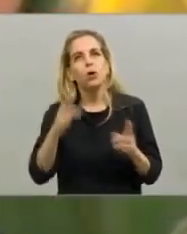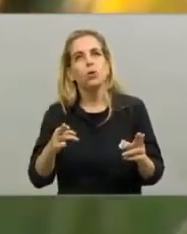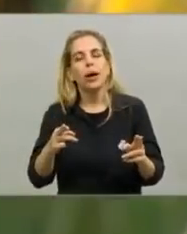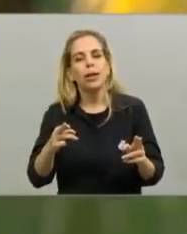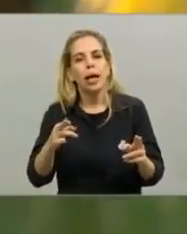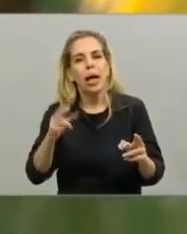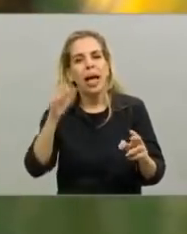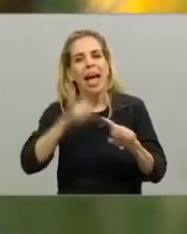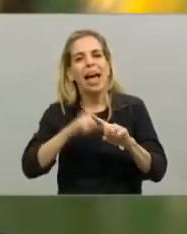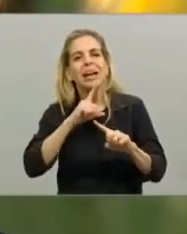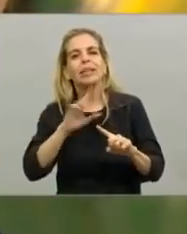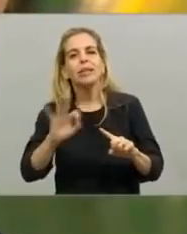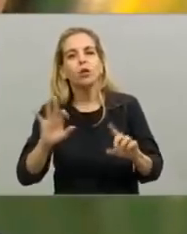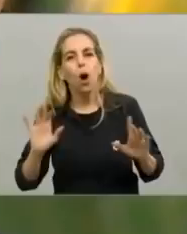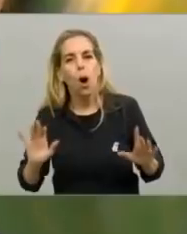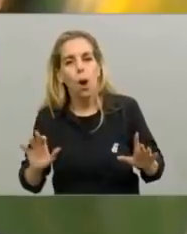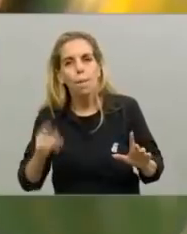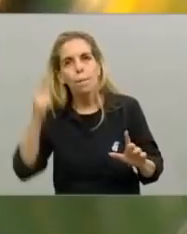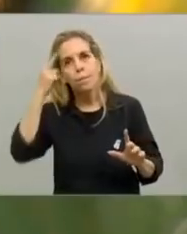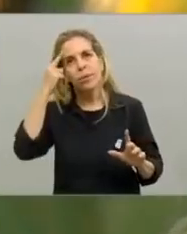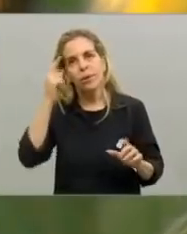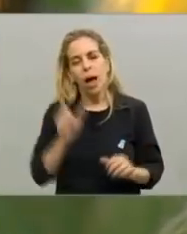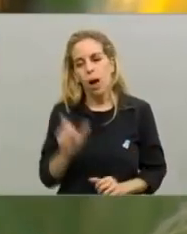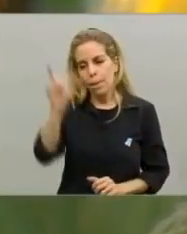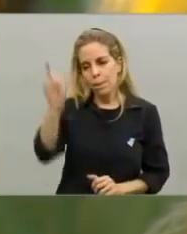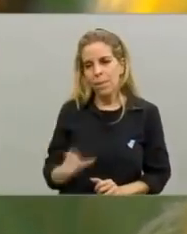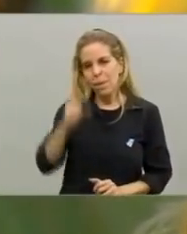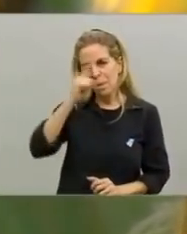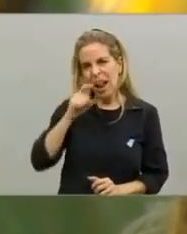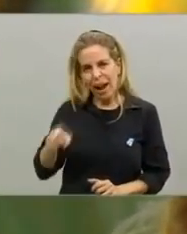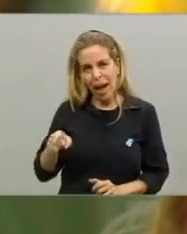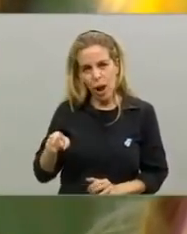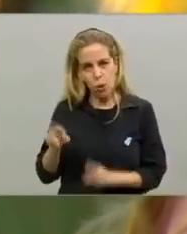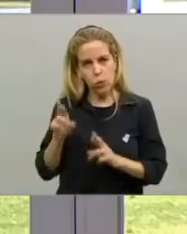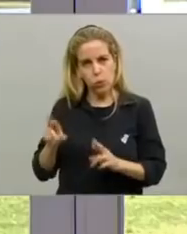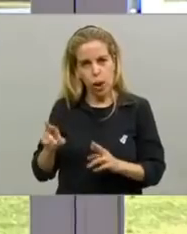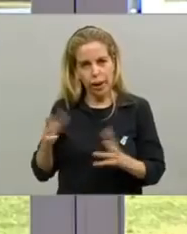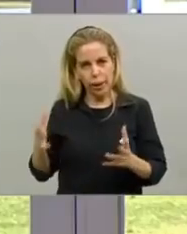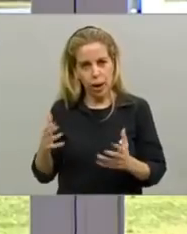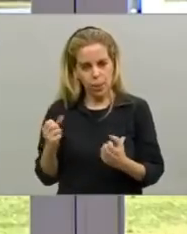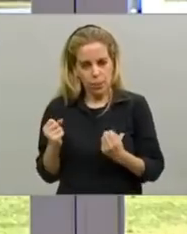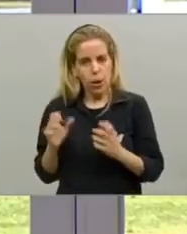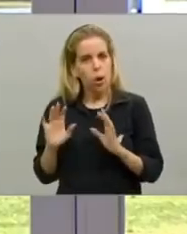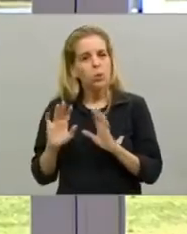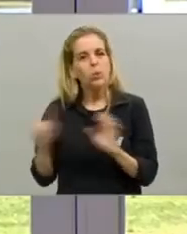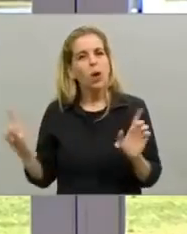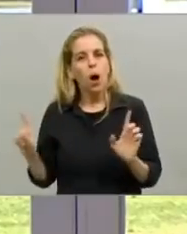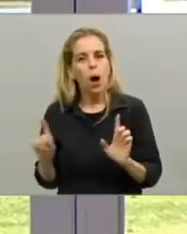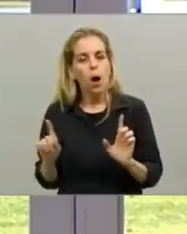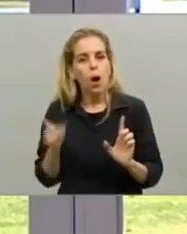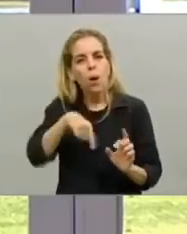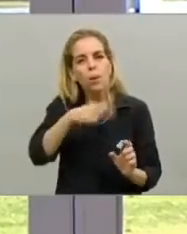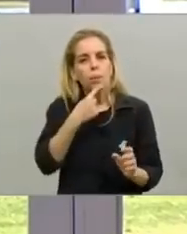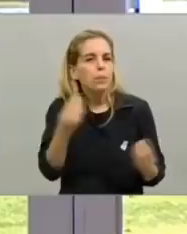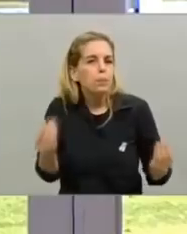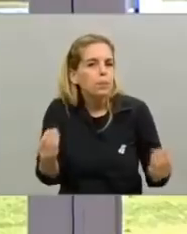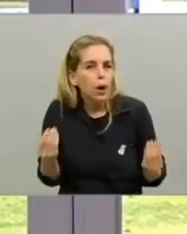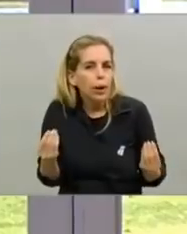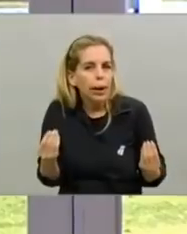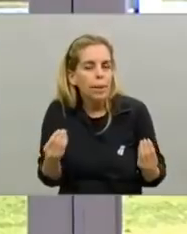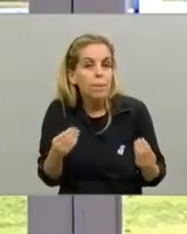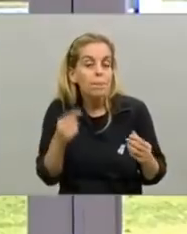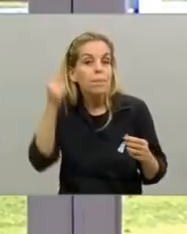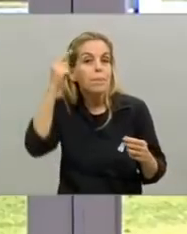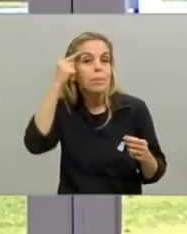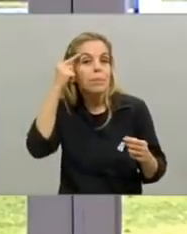uno no diría que Belgrano fue un hombre exitoso. Y entonces uno se preguntaría, ¿por qué? Bueno, porque en el